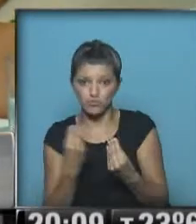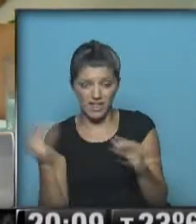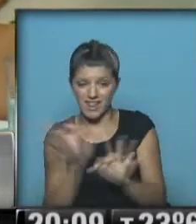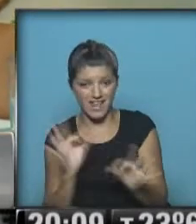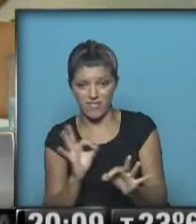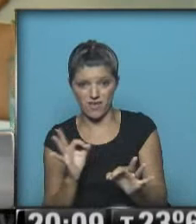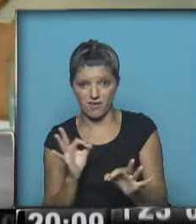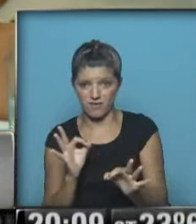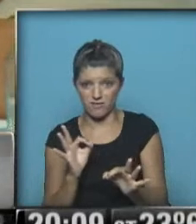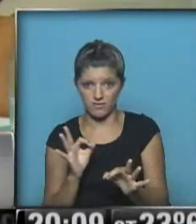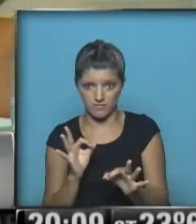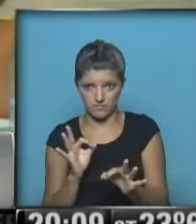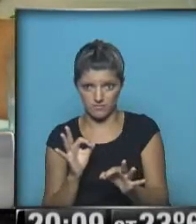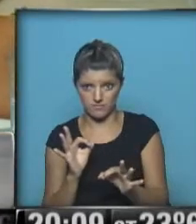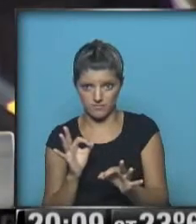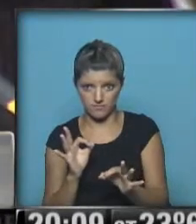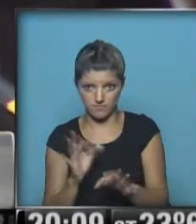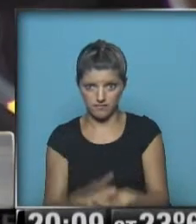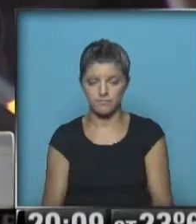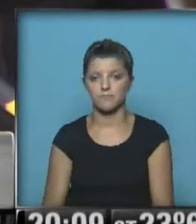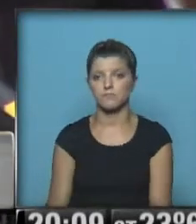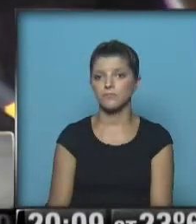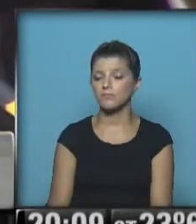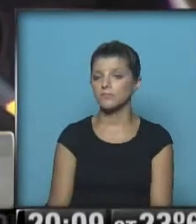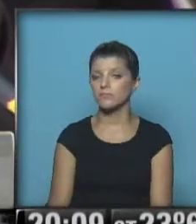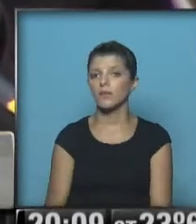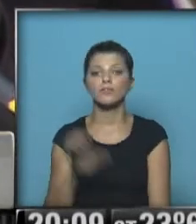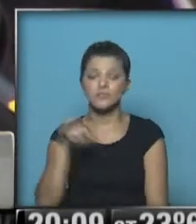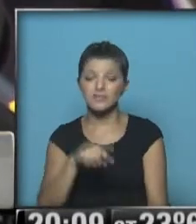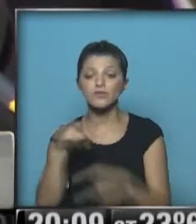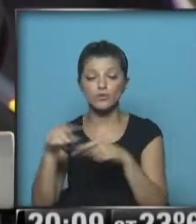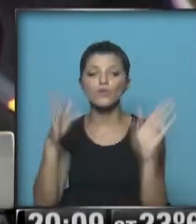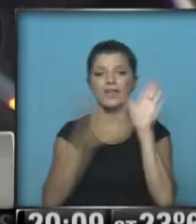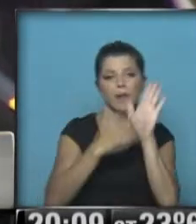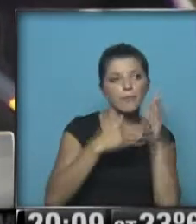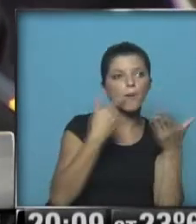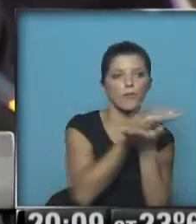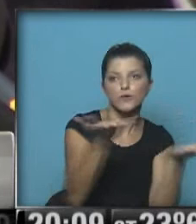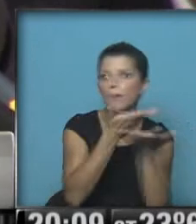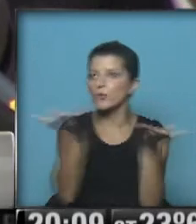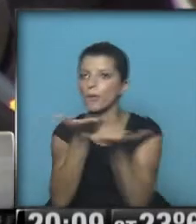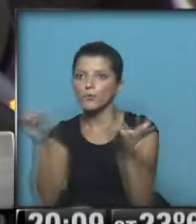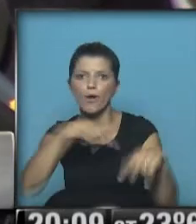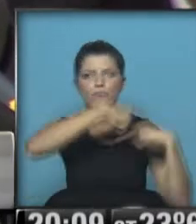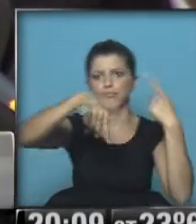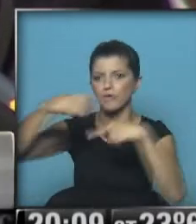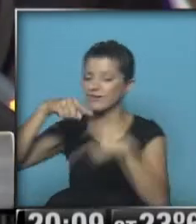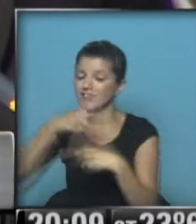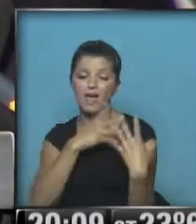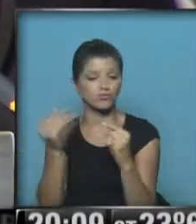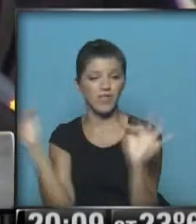verdad nos aleja ayuda está sobre exposición mediática